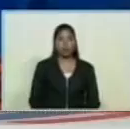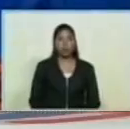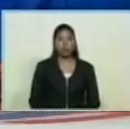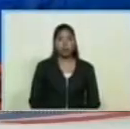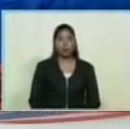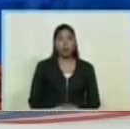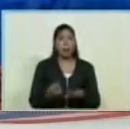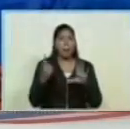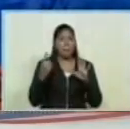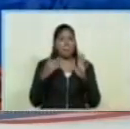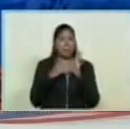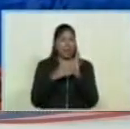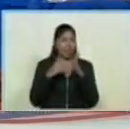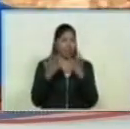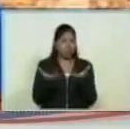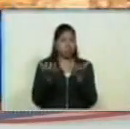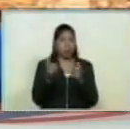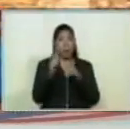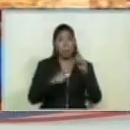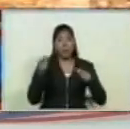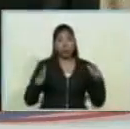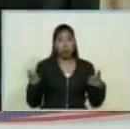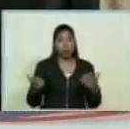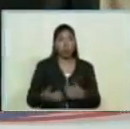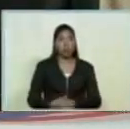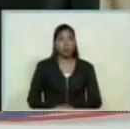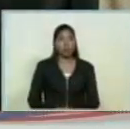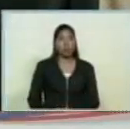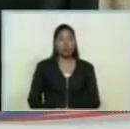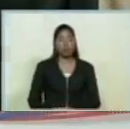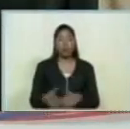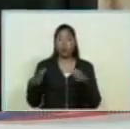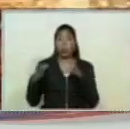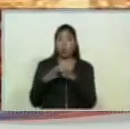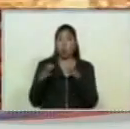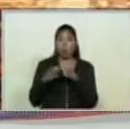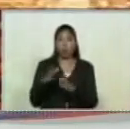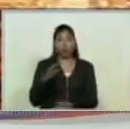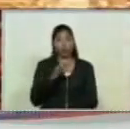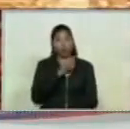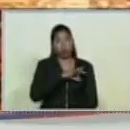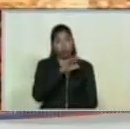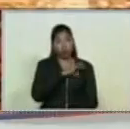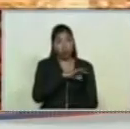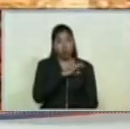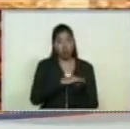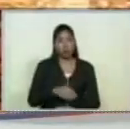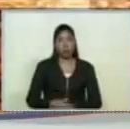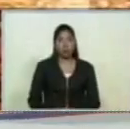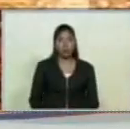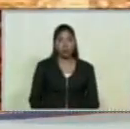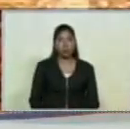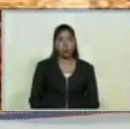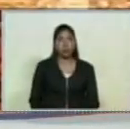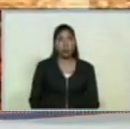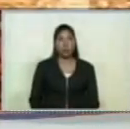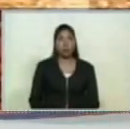Son miles. Bueno, uno de los grandes movimientos, Erika, María Rosa,